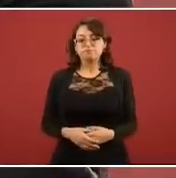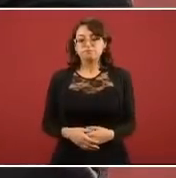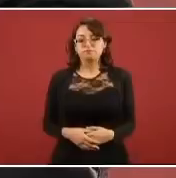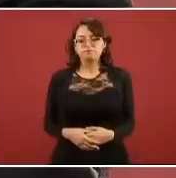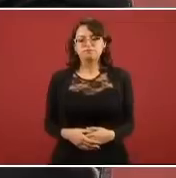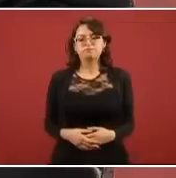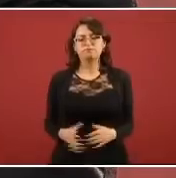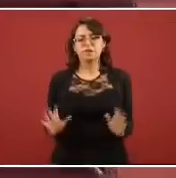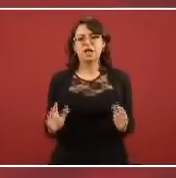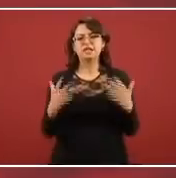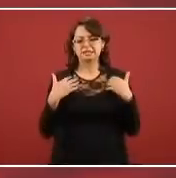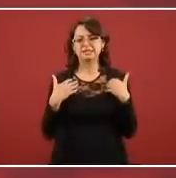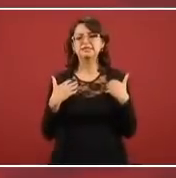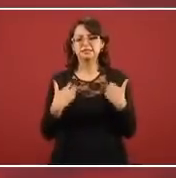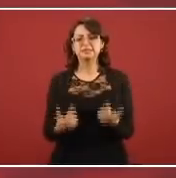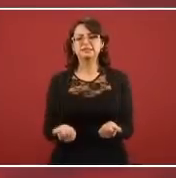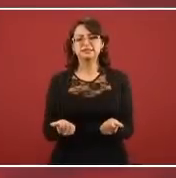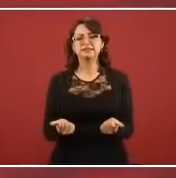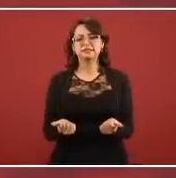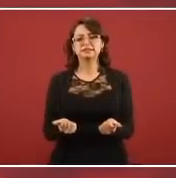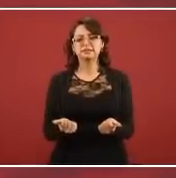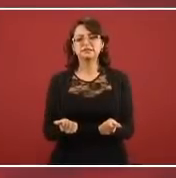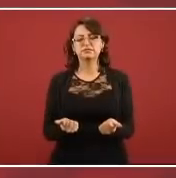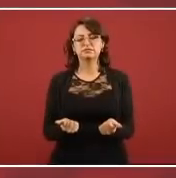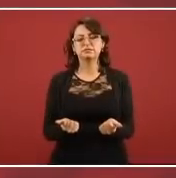puedo entender que exista